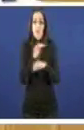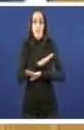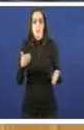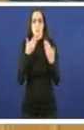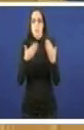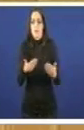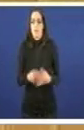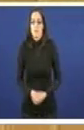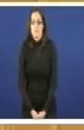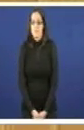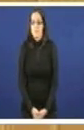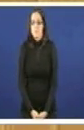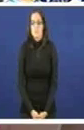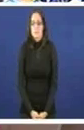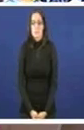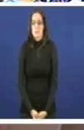moita moitas gracias